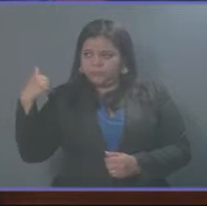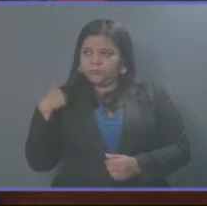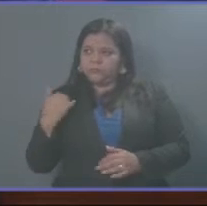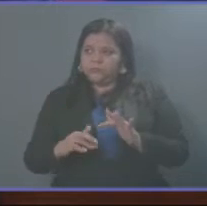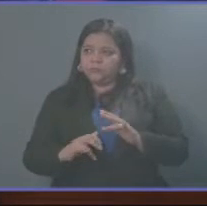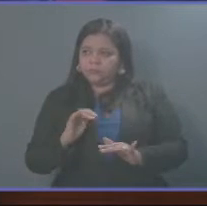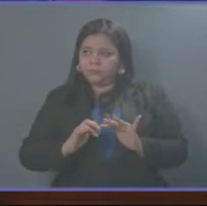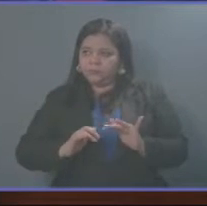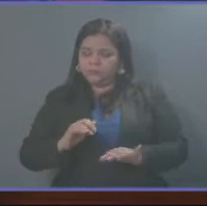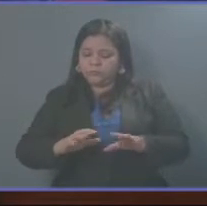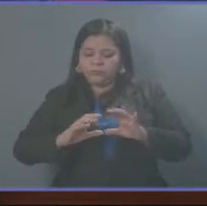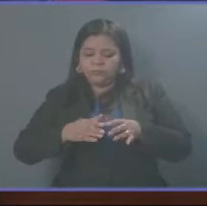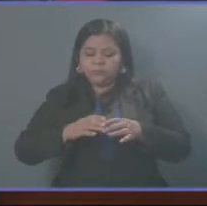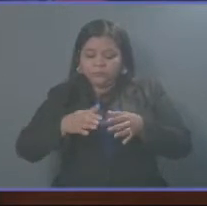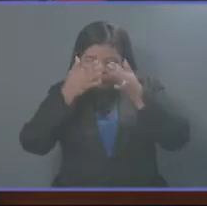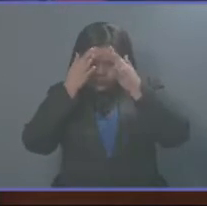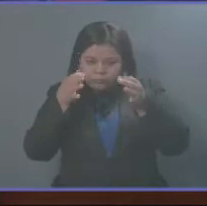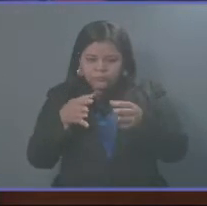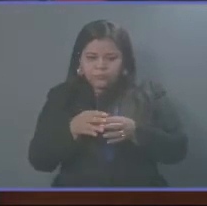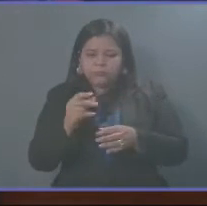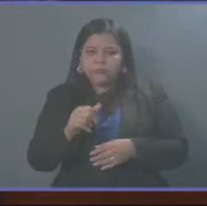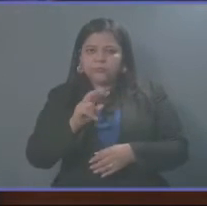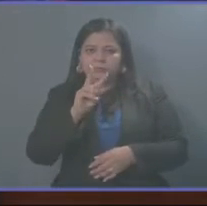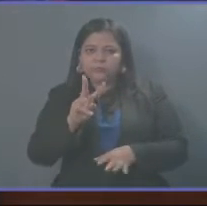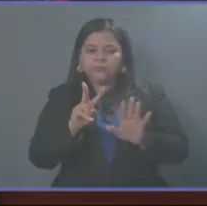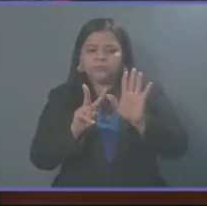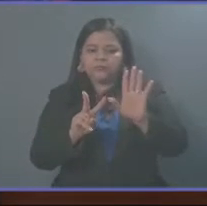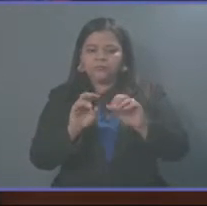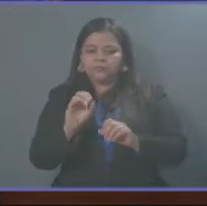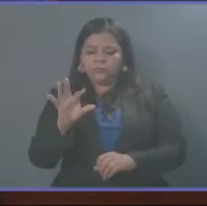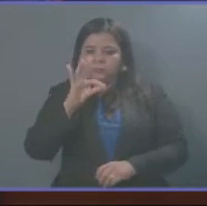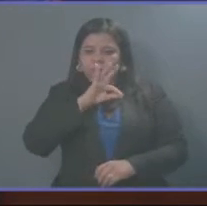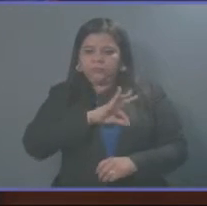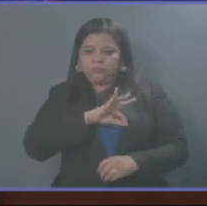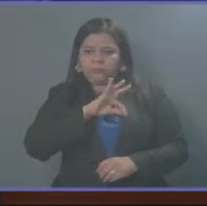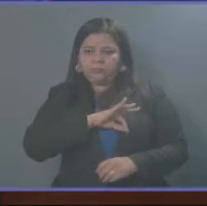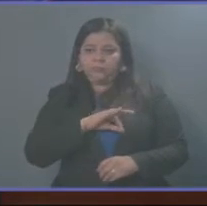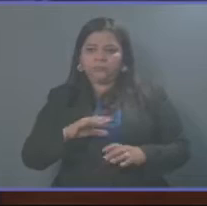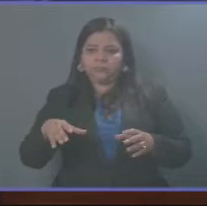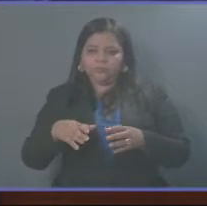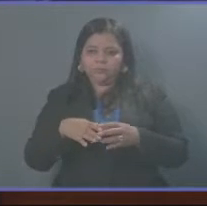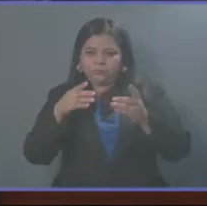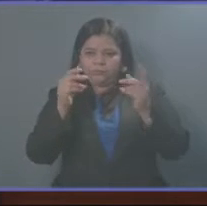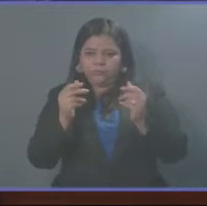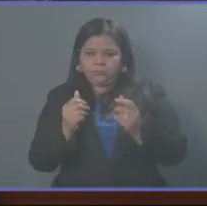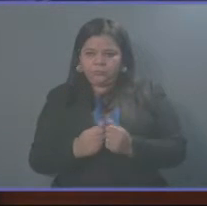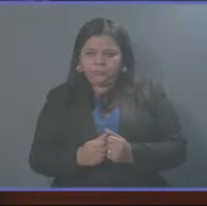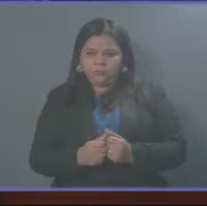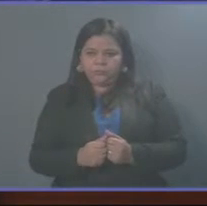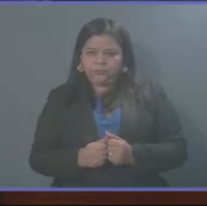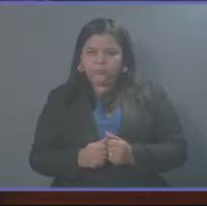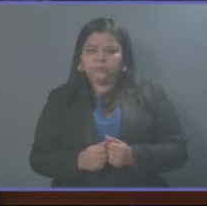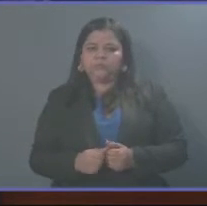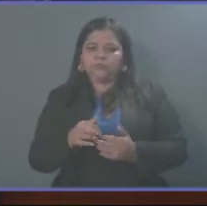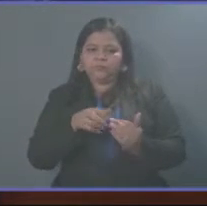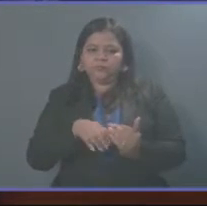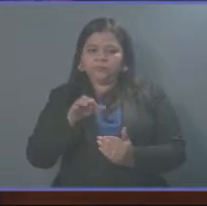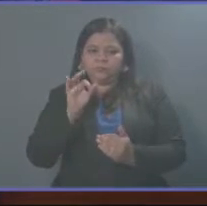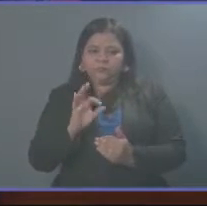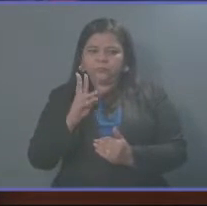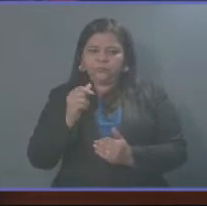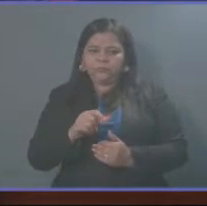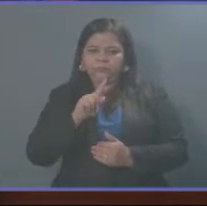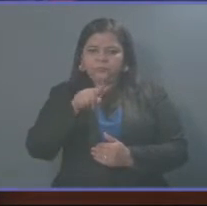Legislativa, presente, dictamen número 270, favorable. La Comisión de Hacienda y Especial del Presupuesto se refiere al expediente